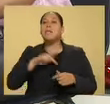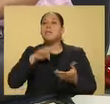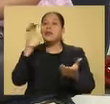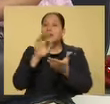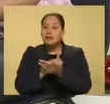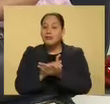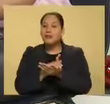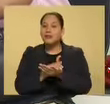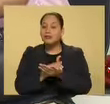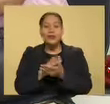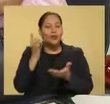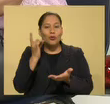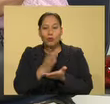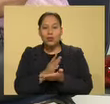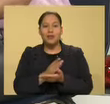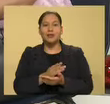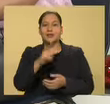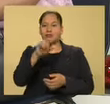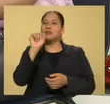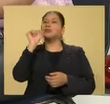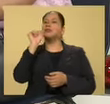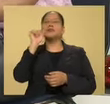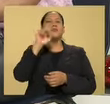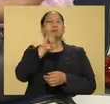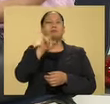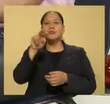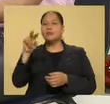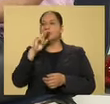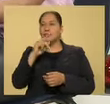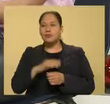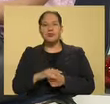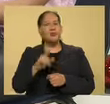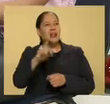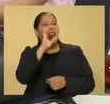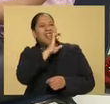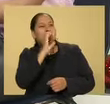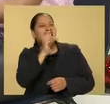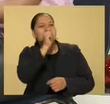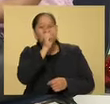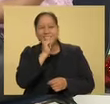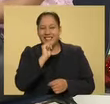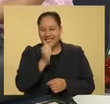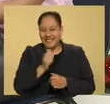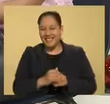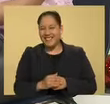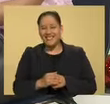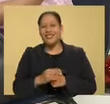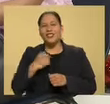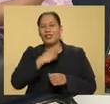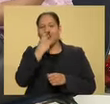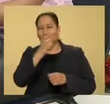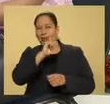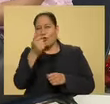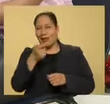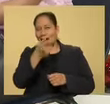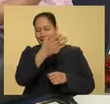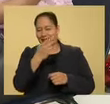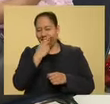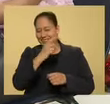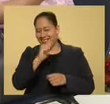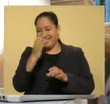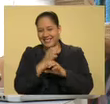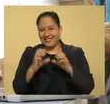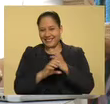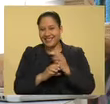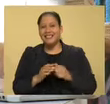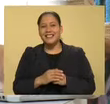Mi marido, nada Póngase derecha. Marido, Mi no sea marido. tan juzgón. Yo le diría de otra manera, pero bueno, vamos a hablar